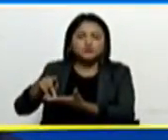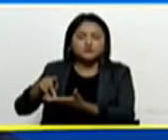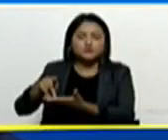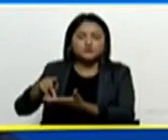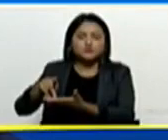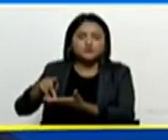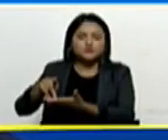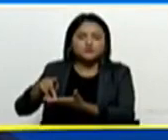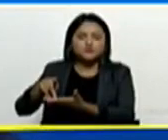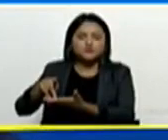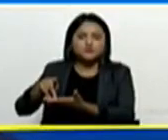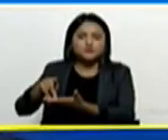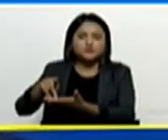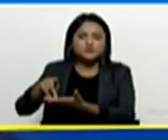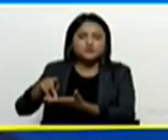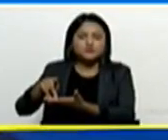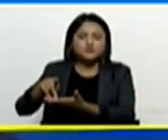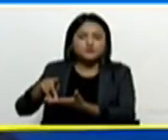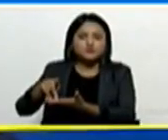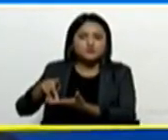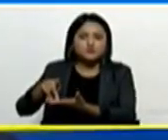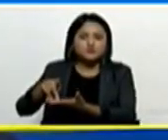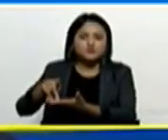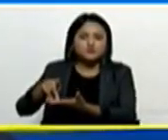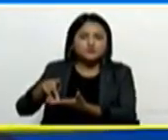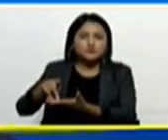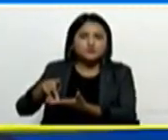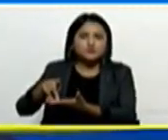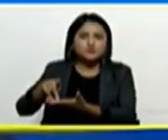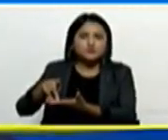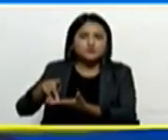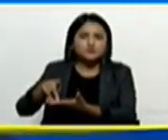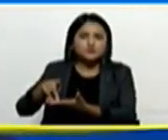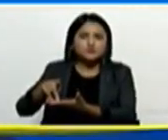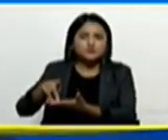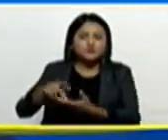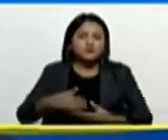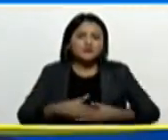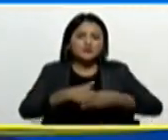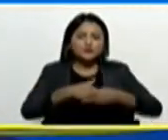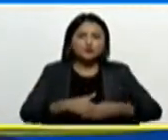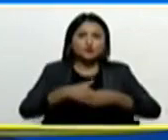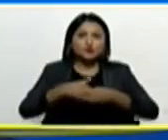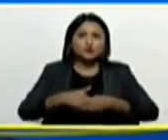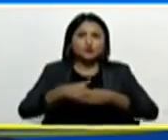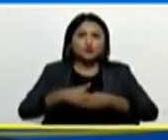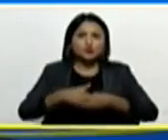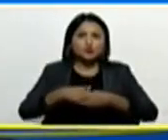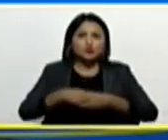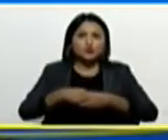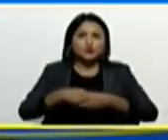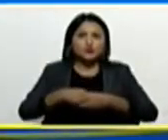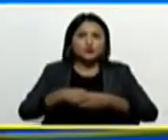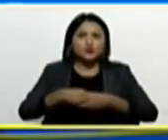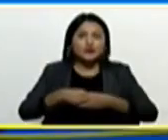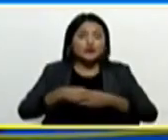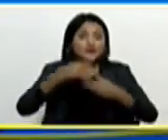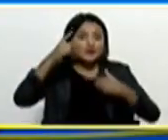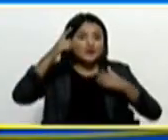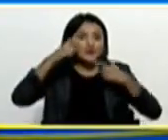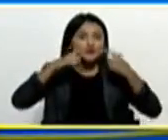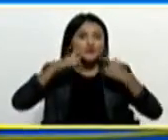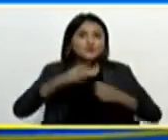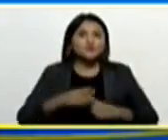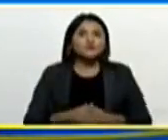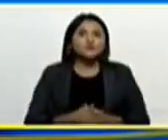y el historiador de La Habana presentó a Chávez.